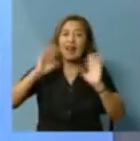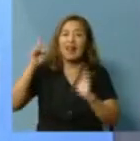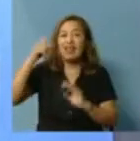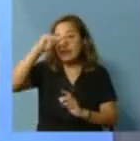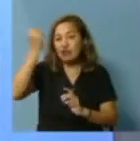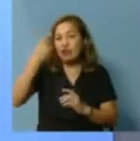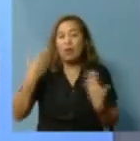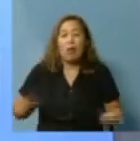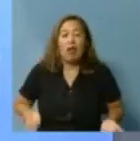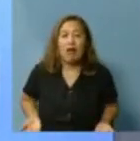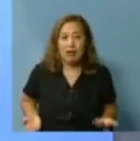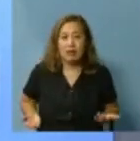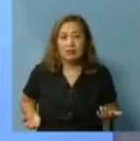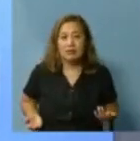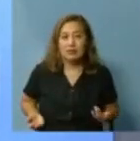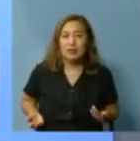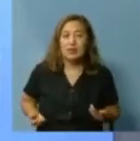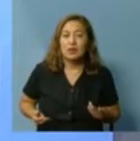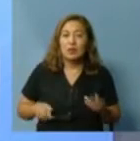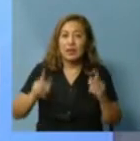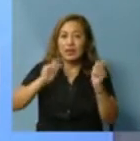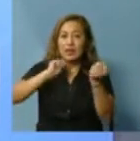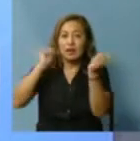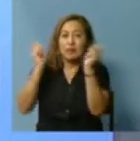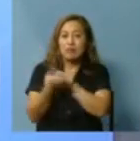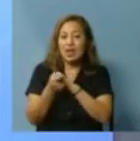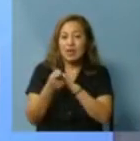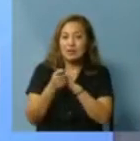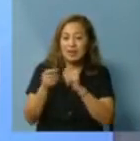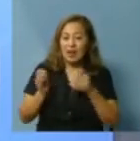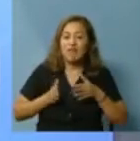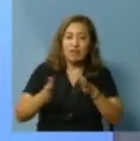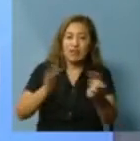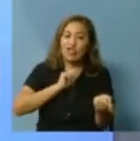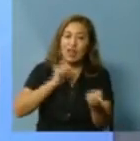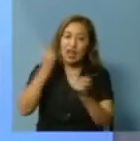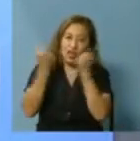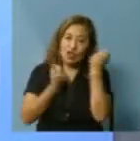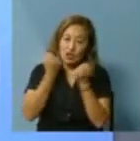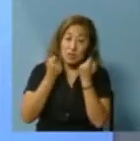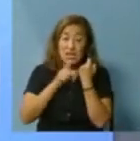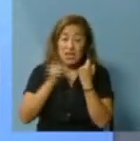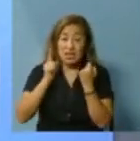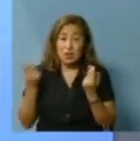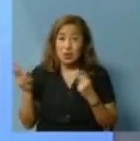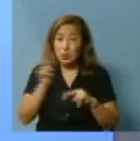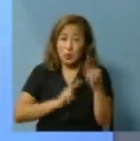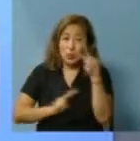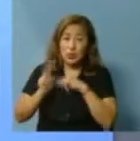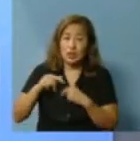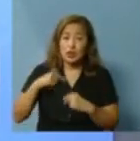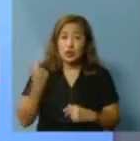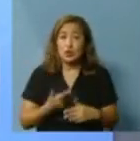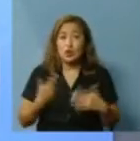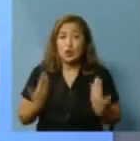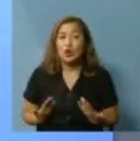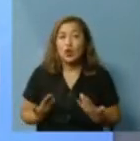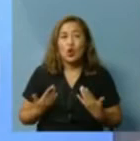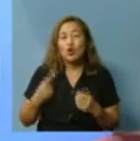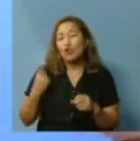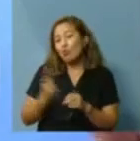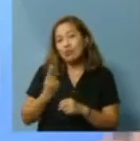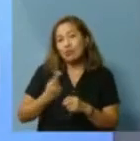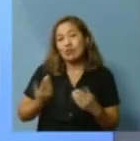para cambiar el rumbo económico que de esto se trata nosotros por ahí no tenemos las